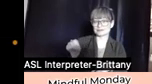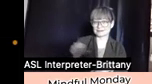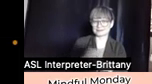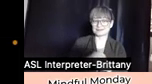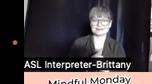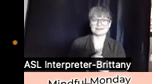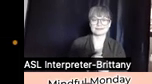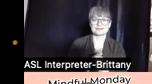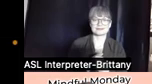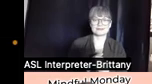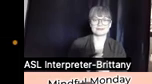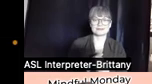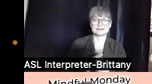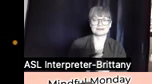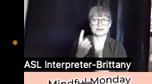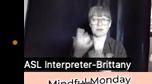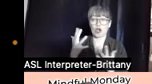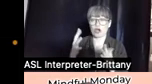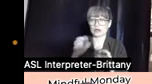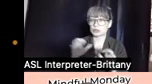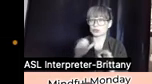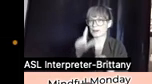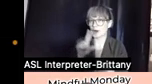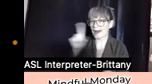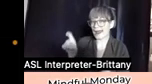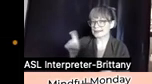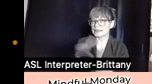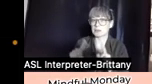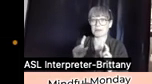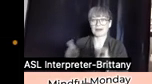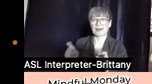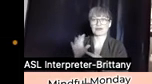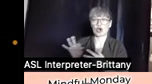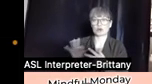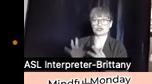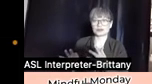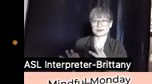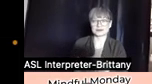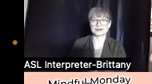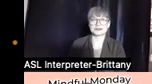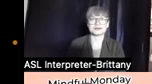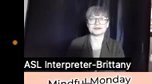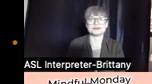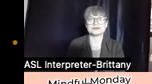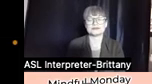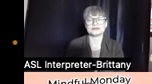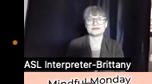recordar yo también, señora Ramírez, no hacer preguntas, sino dar opciones.